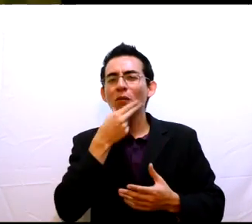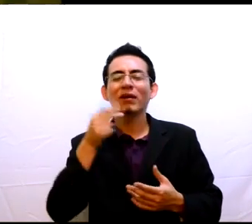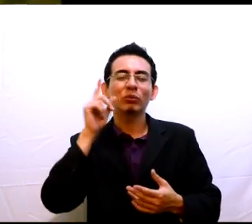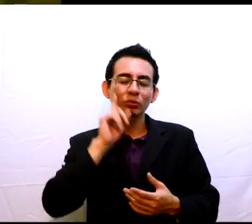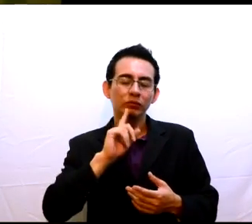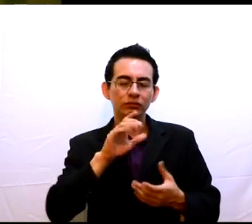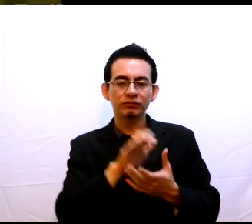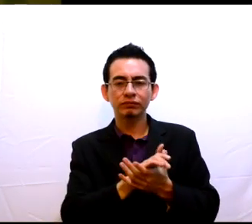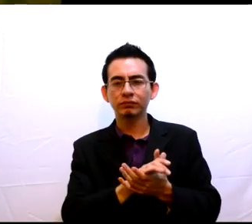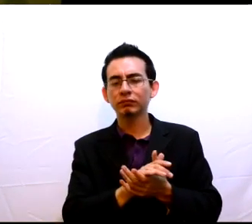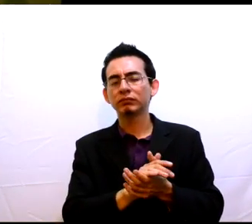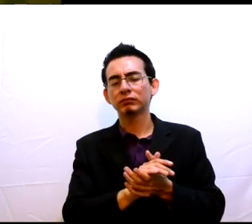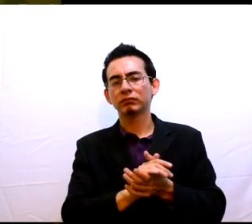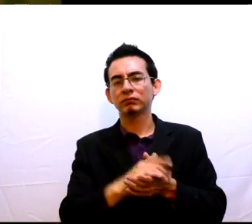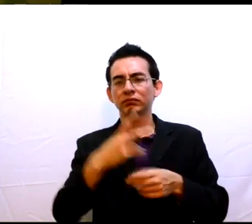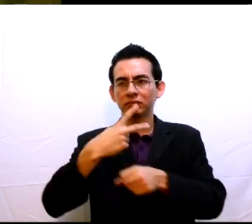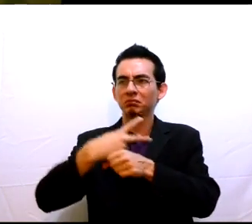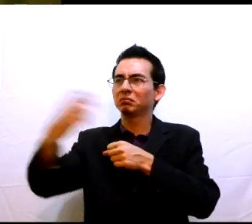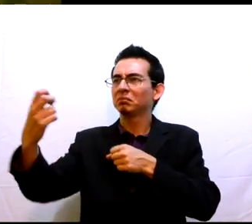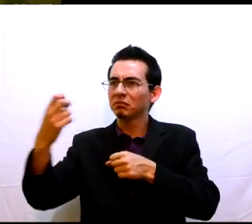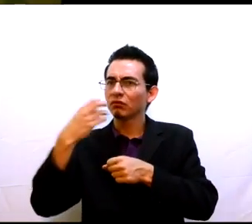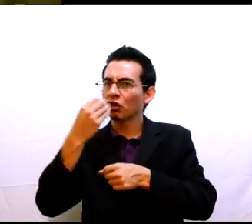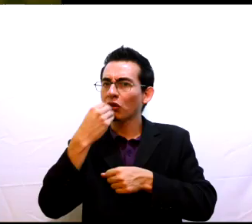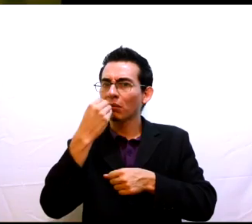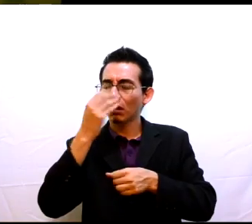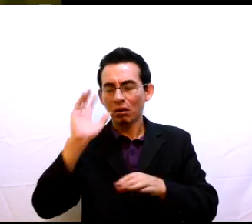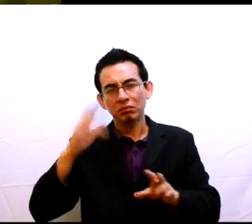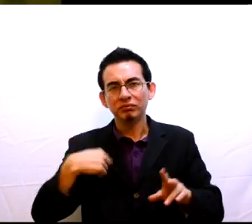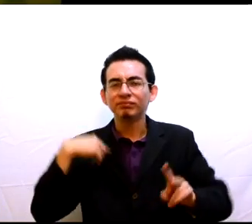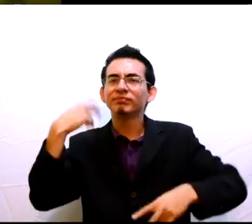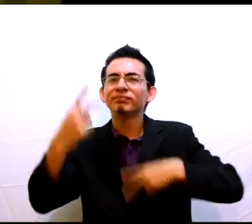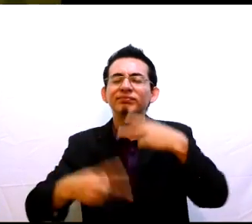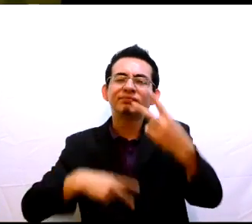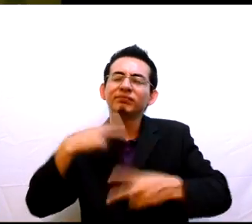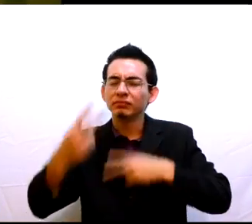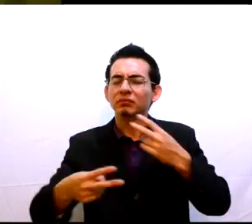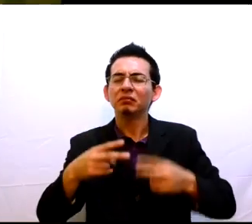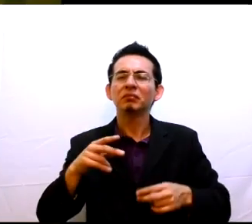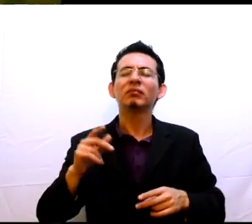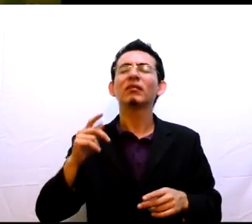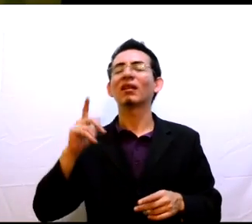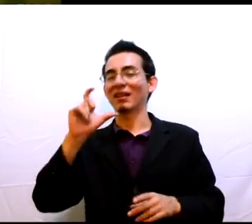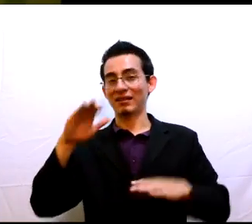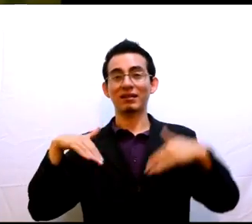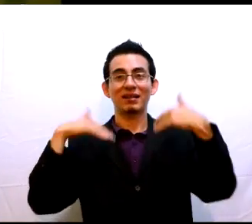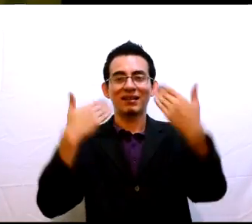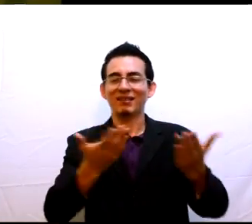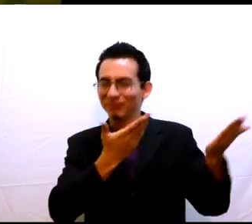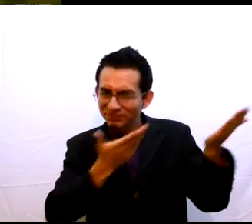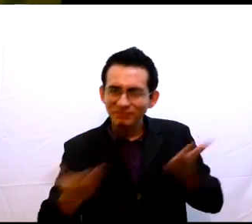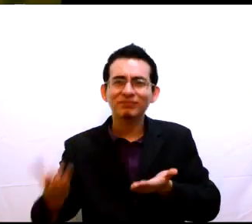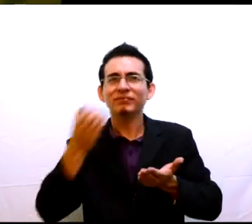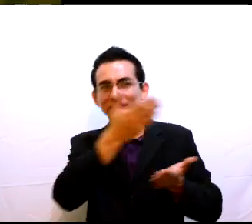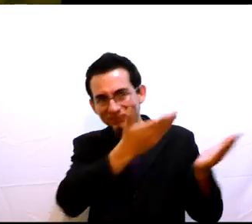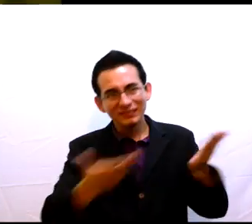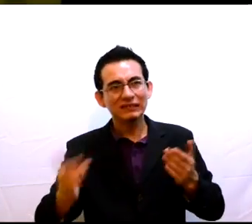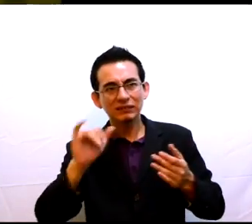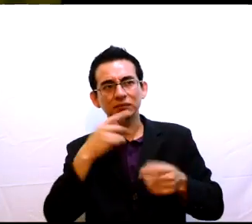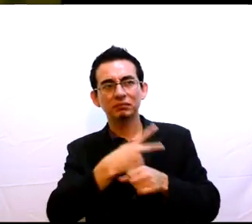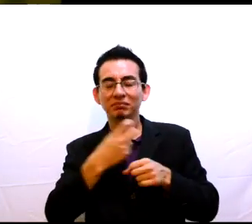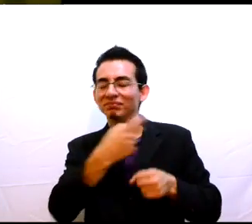invita nos invitaron la esposa de mí a comer a su casa y fuimos cuando llegamos pase de pastor